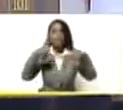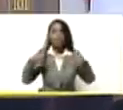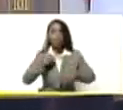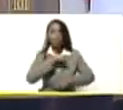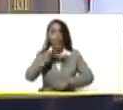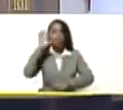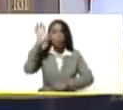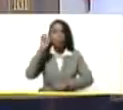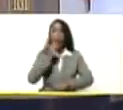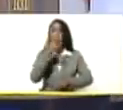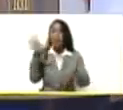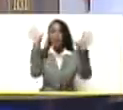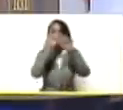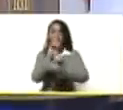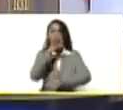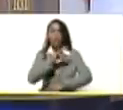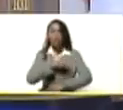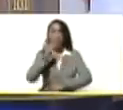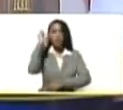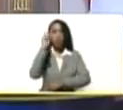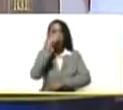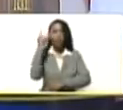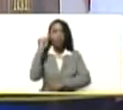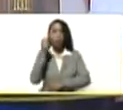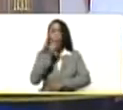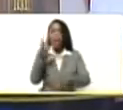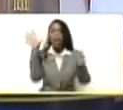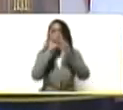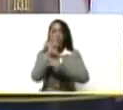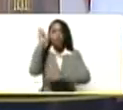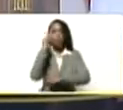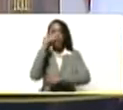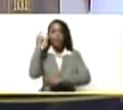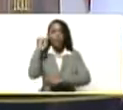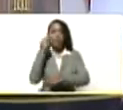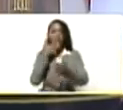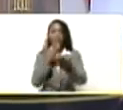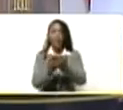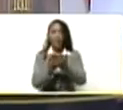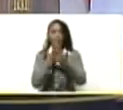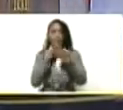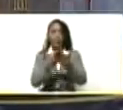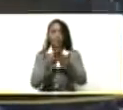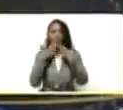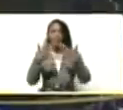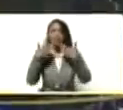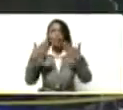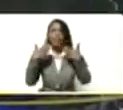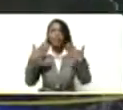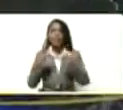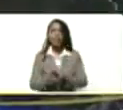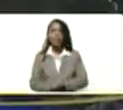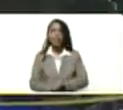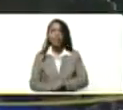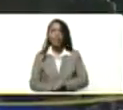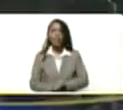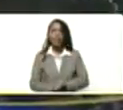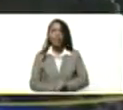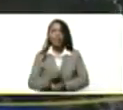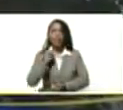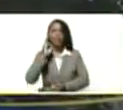patria buenas noches señores diputados buenas noches señora diputada muchas gracias histórico el discurso del